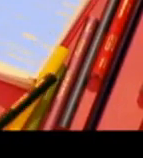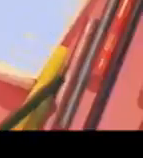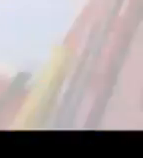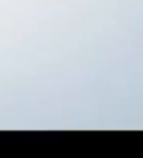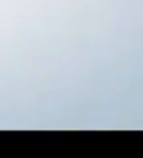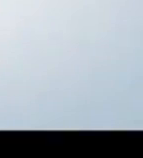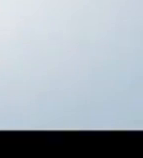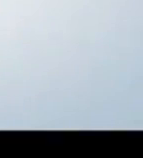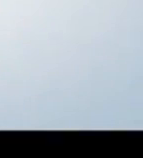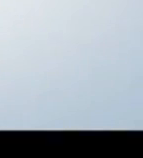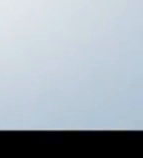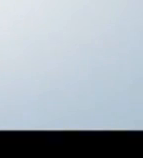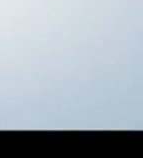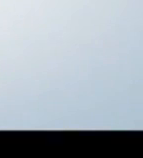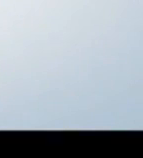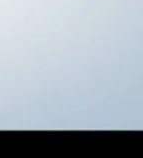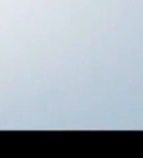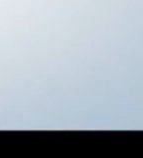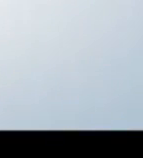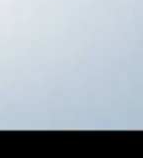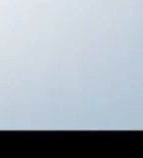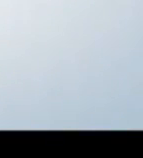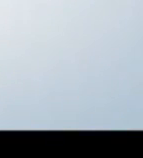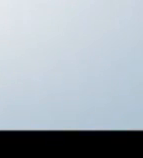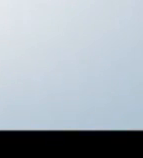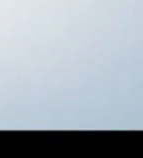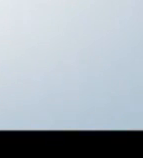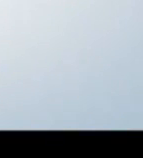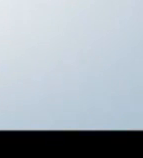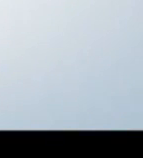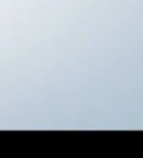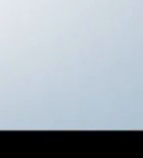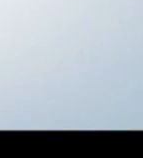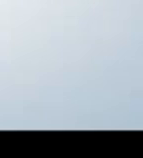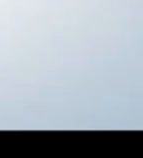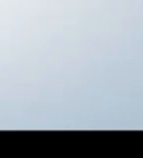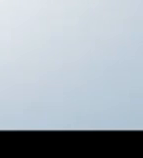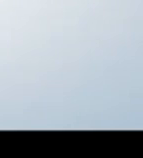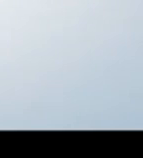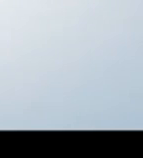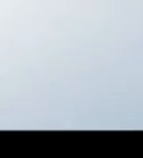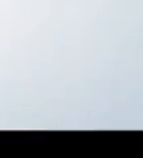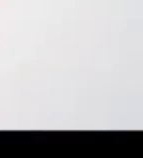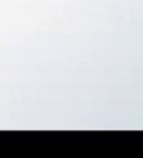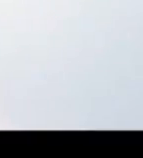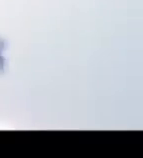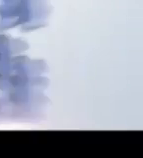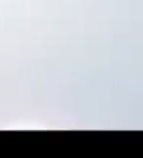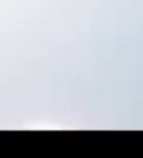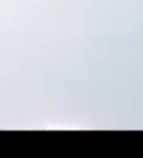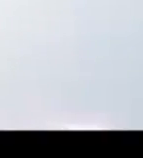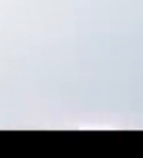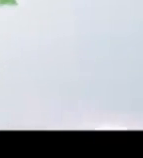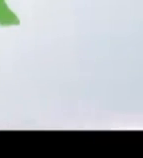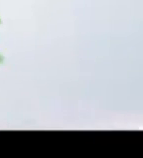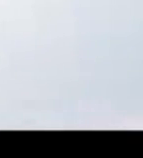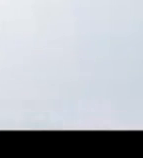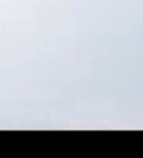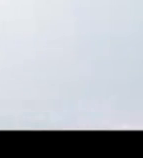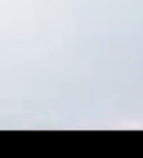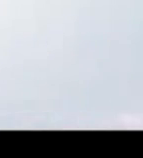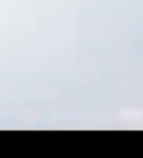a Limoncocha. Como ningún otro, todo en un solo lugar. Tan cerca. All you need is